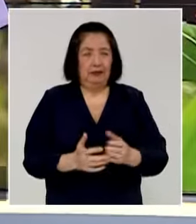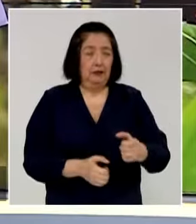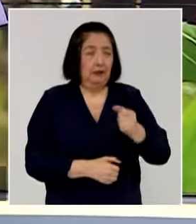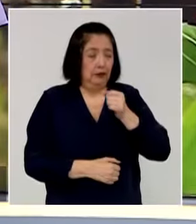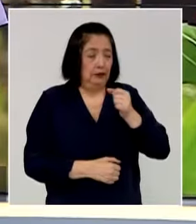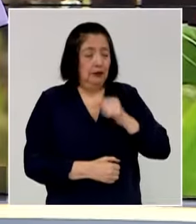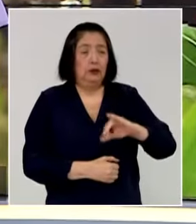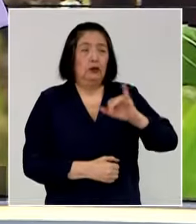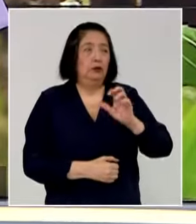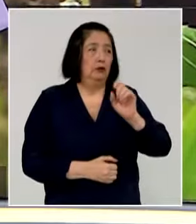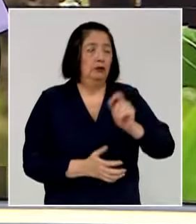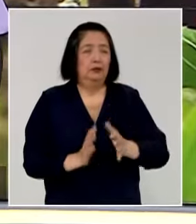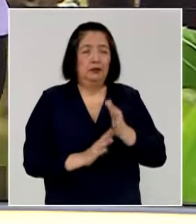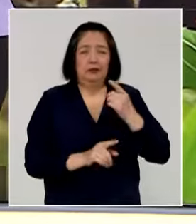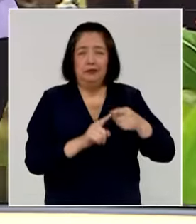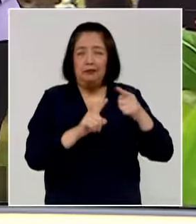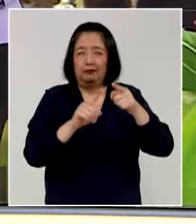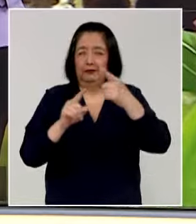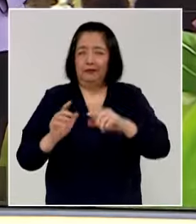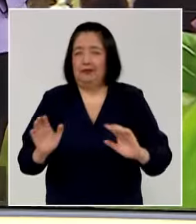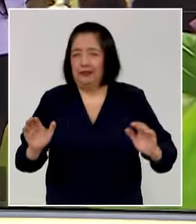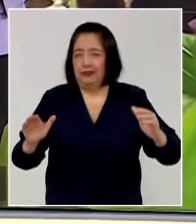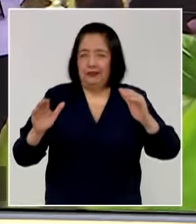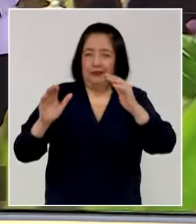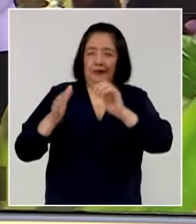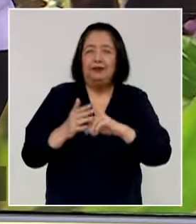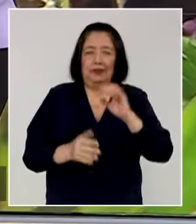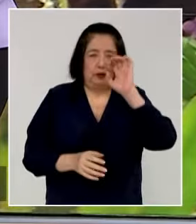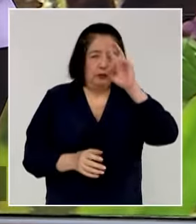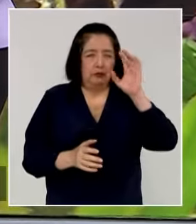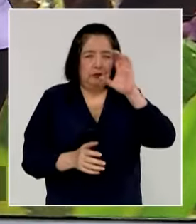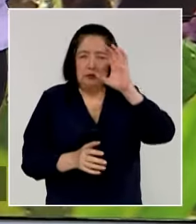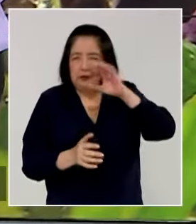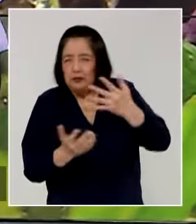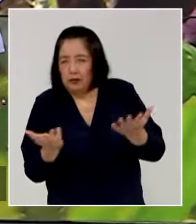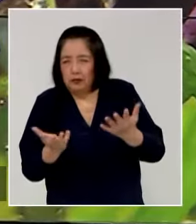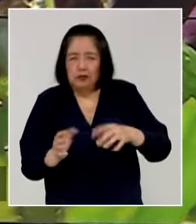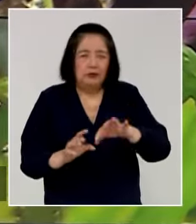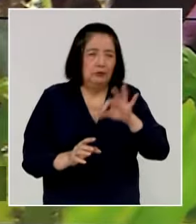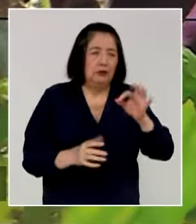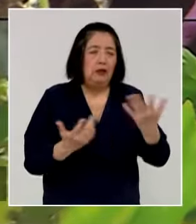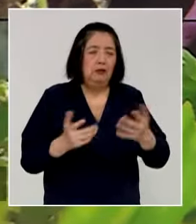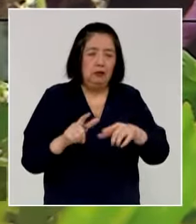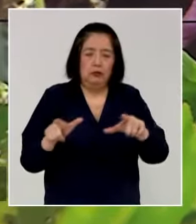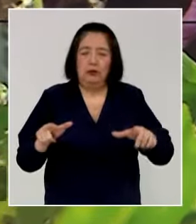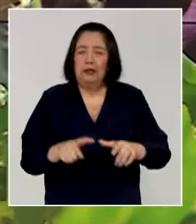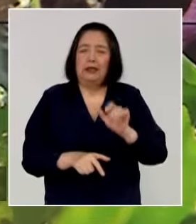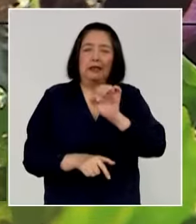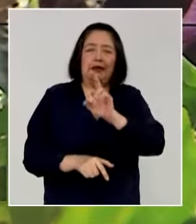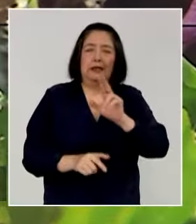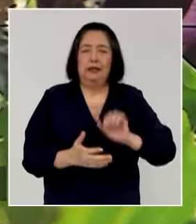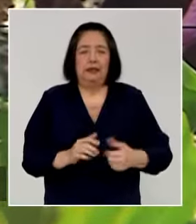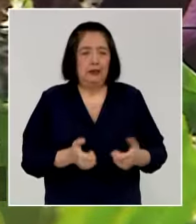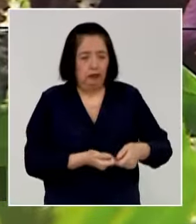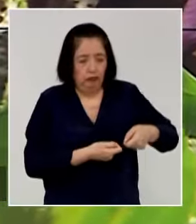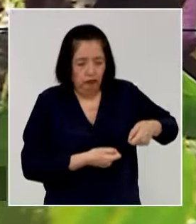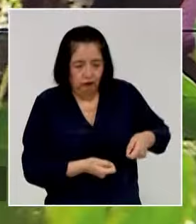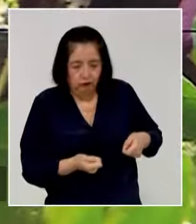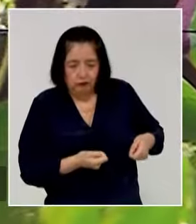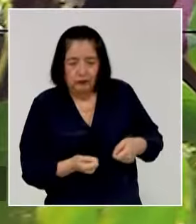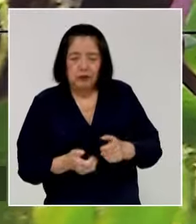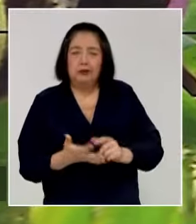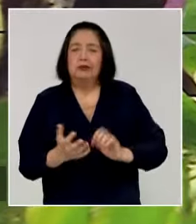José Vázquez sigue recorriendo los Andes cusqueños buscando sus orígenes. Ha llegado en esta oportunidad al distrito de Lares, donde los comuneros están cosechando el